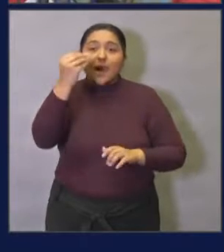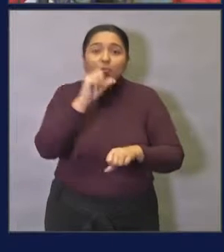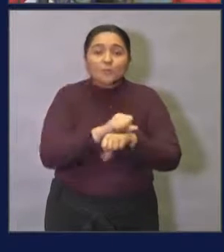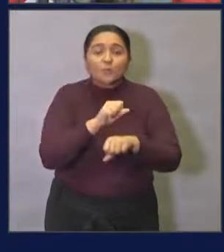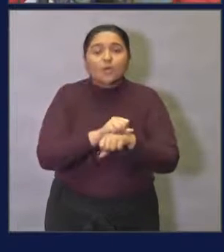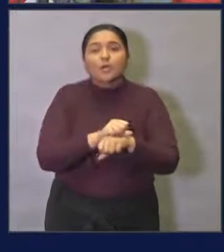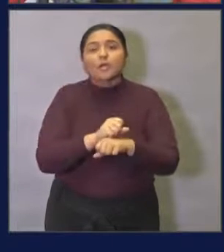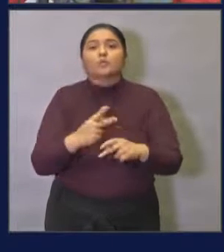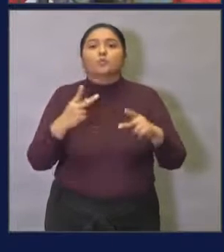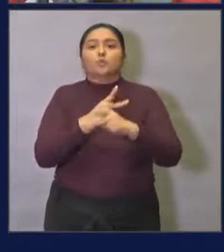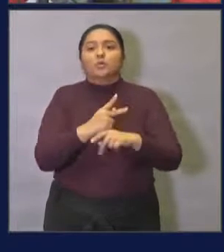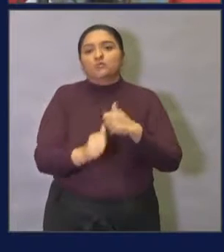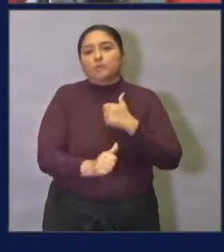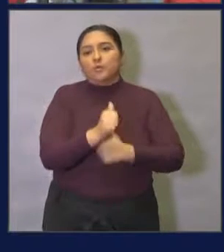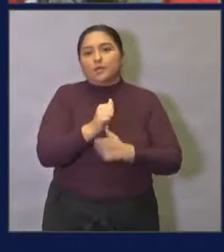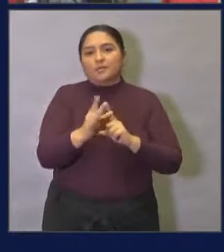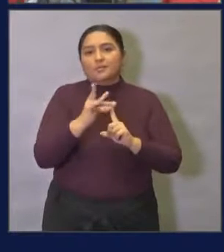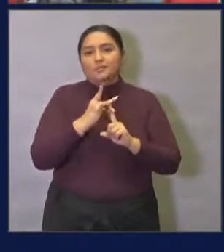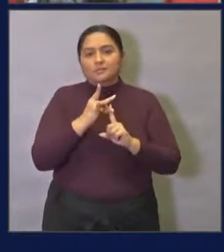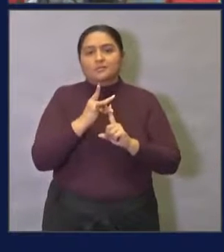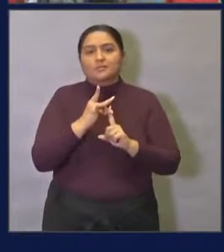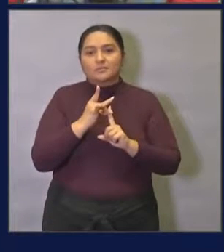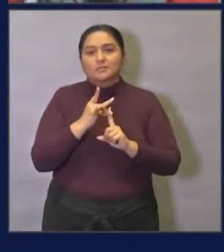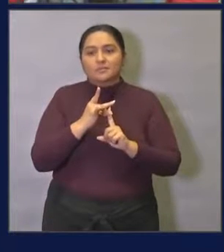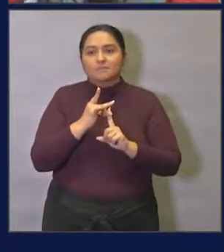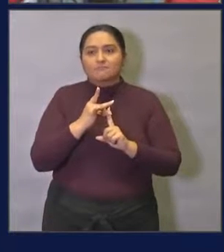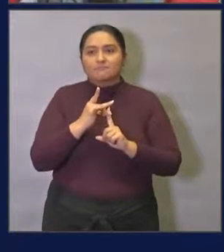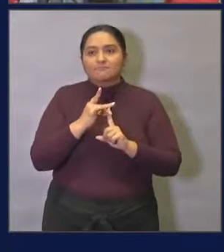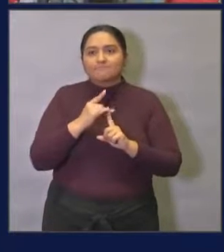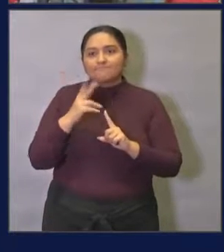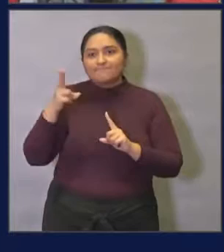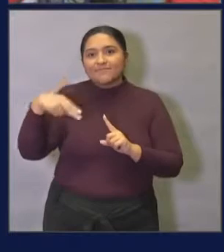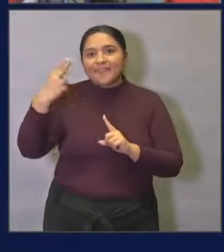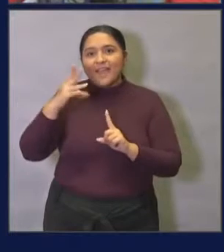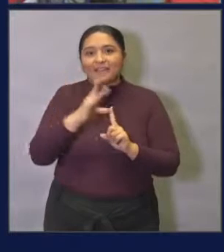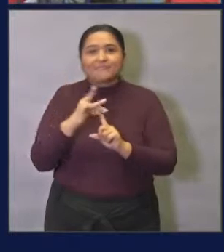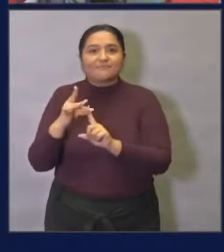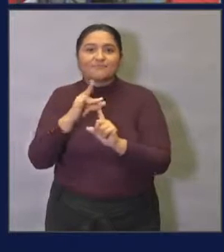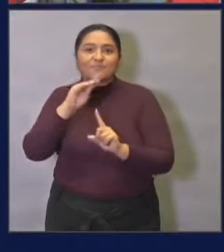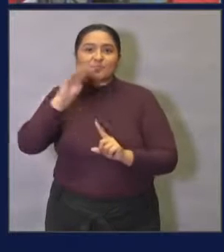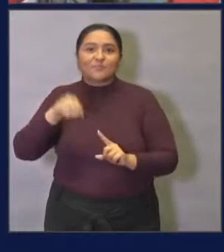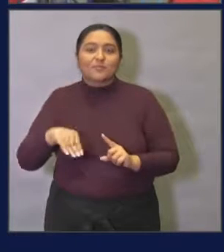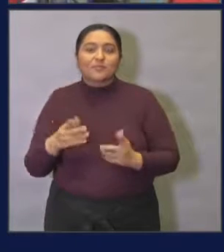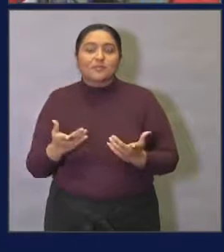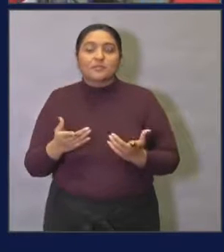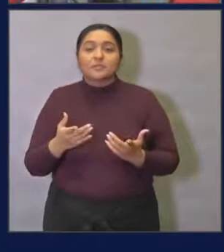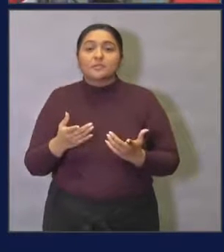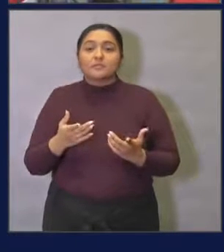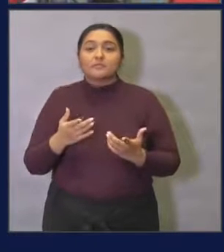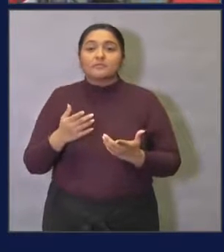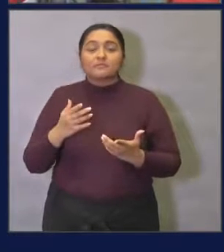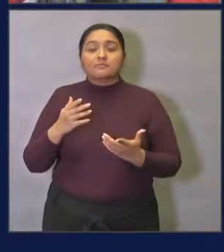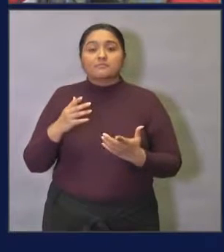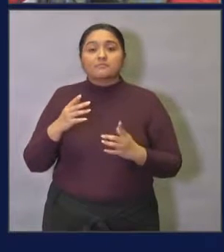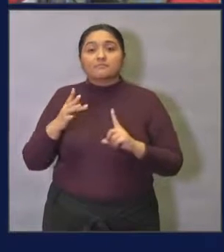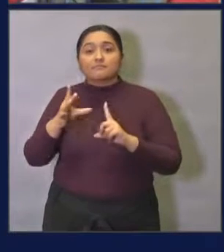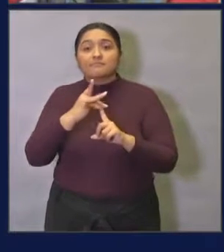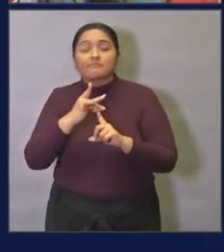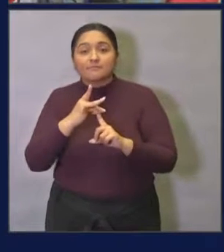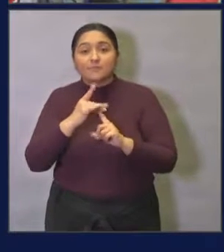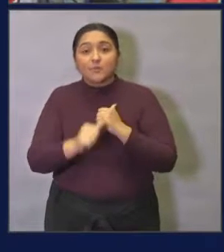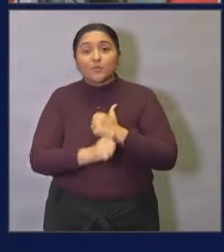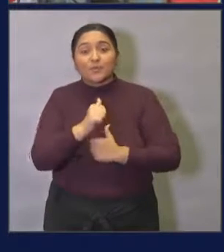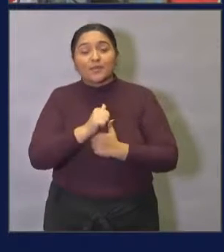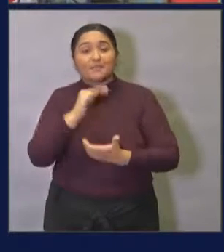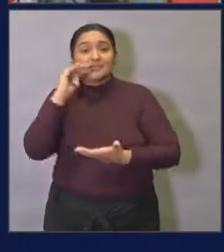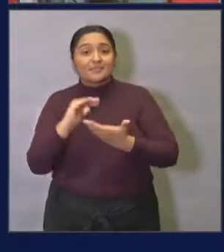sus trabajos cuando las tasas de transmisión son tan altas. La única forma de reducir su riesgo es de que